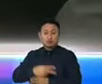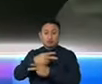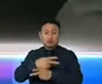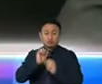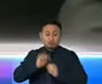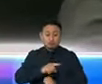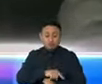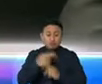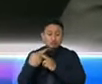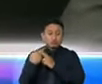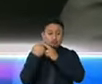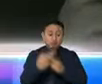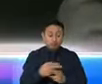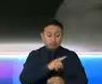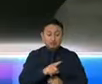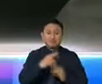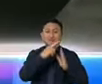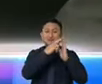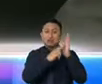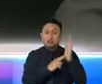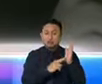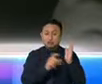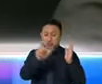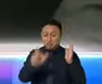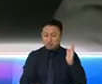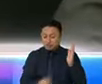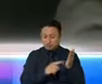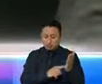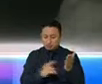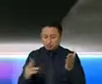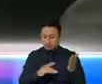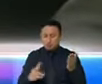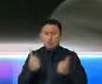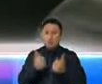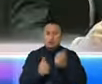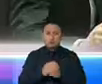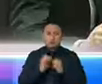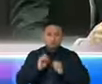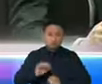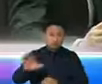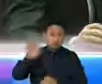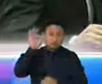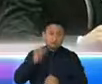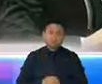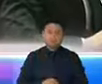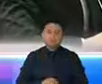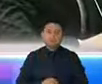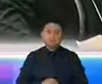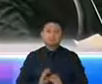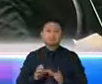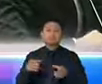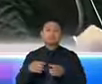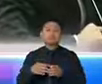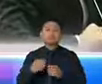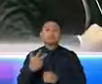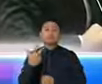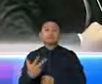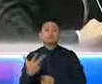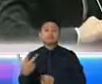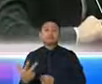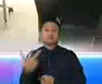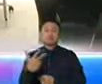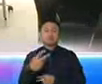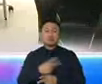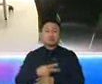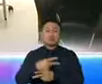que revise los requisitos e inhabilidades, emite un informe y se resuelve. La comisión estará conformada por 3 delegados designados